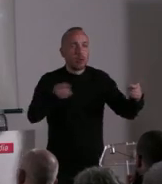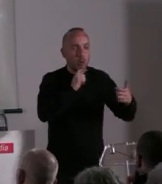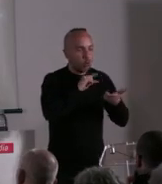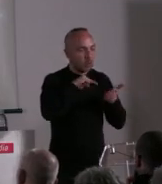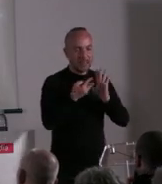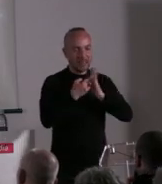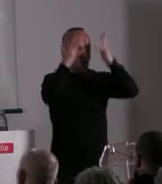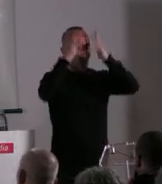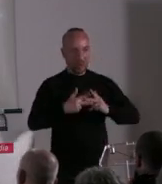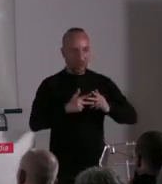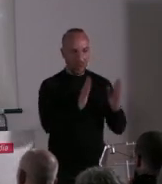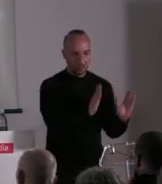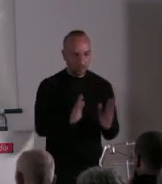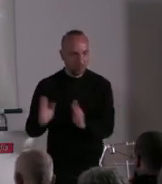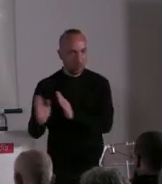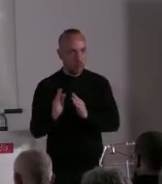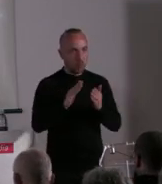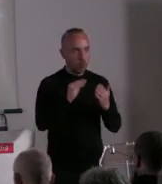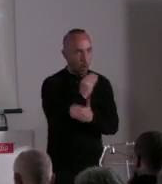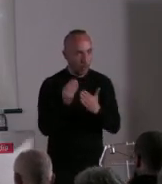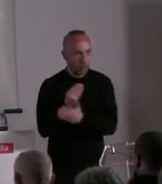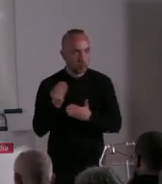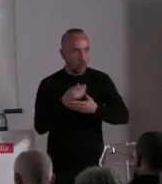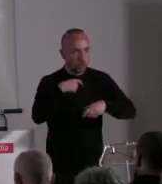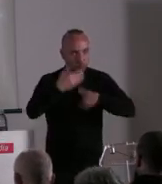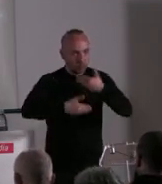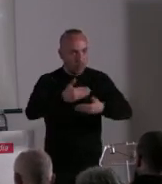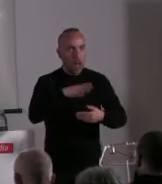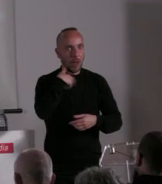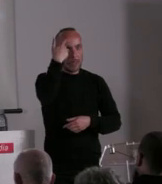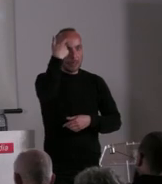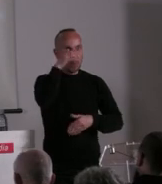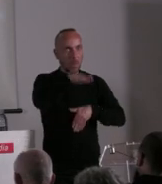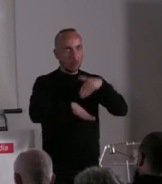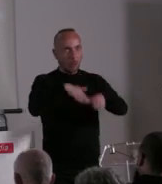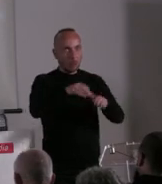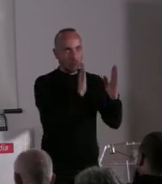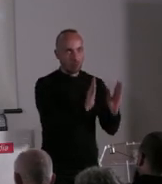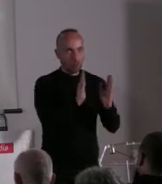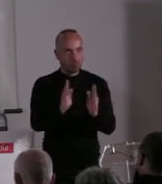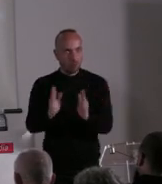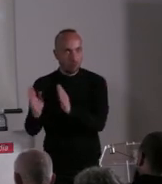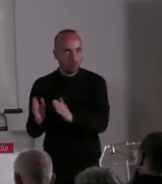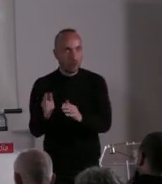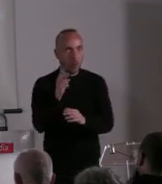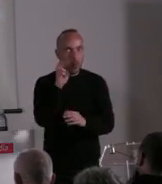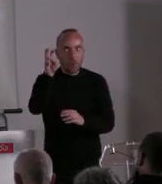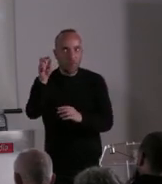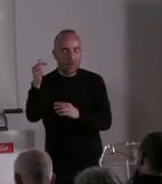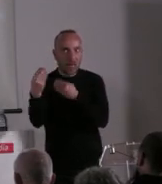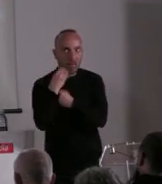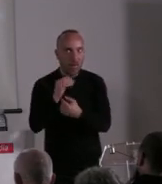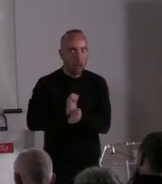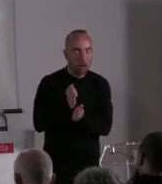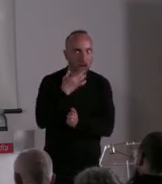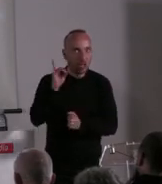ya tenemos experiencia, ya podemos saber ¿no?, qué cosas hay, convenios con, ¿no?, dónde tenemos que ir a buscar la financiación,